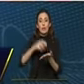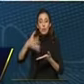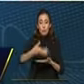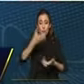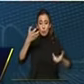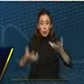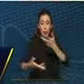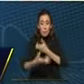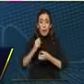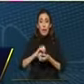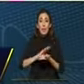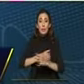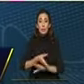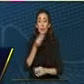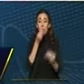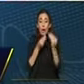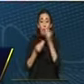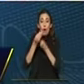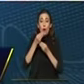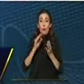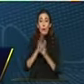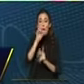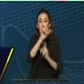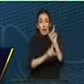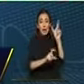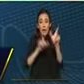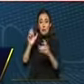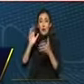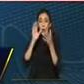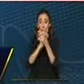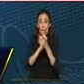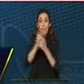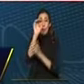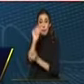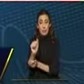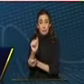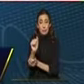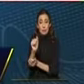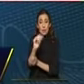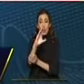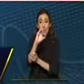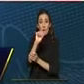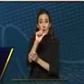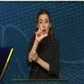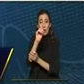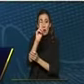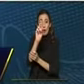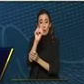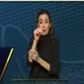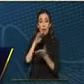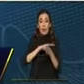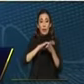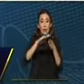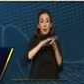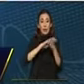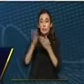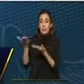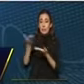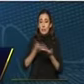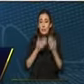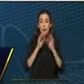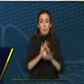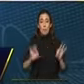y hacen una pampa mesa los vecinos, a los cuales mi esposa y Claudia siempre están invitando a hacer